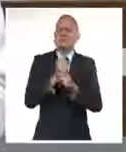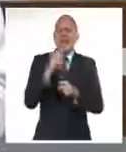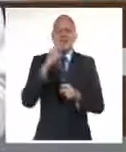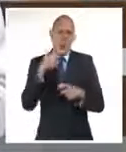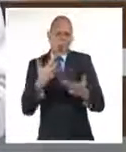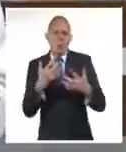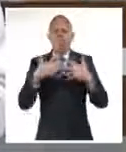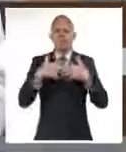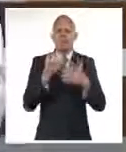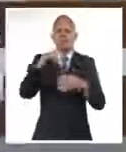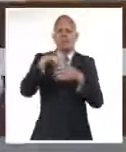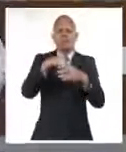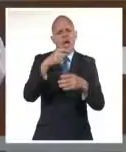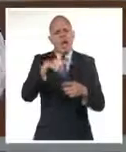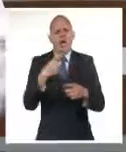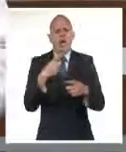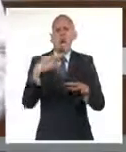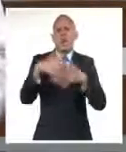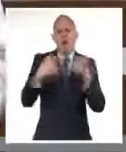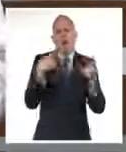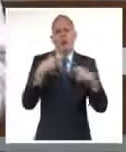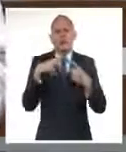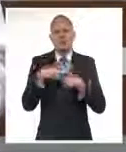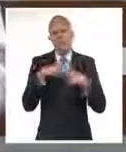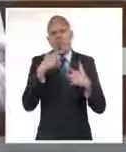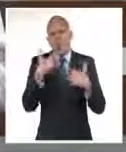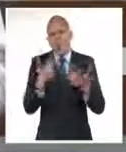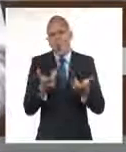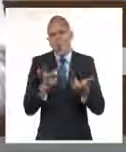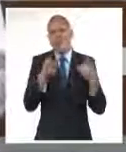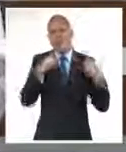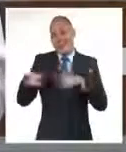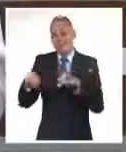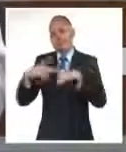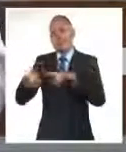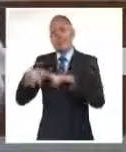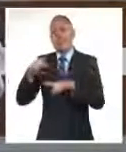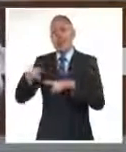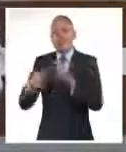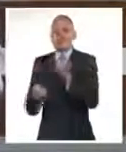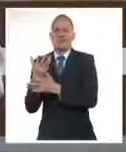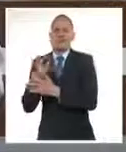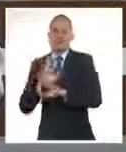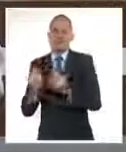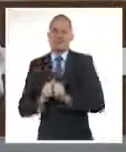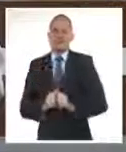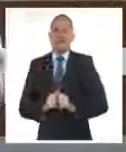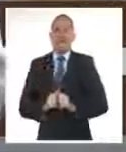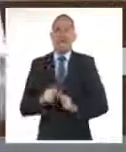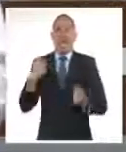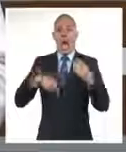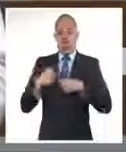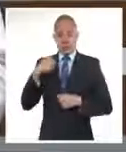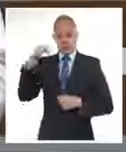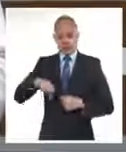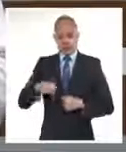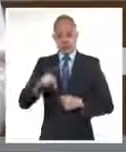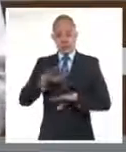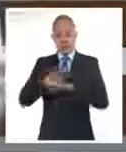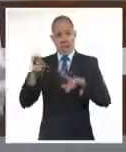sector empresarial y llevarlo a su solución, a la innovación. Y precisamente el Parque Tecnológico de La Habana o los otros